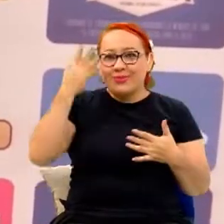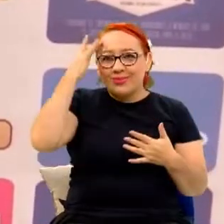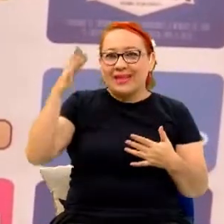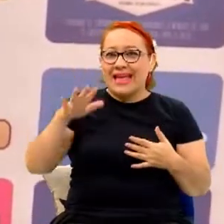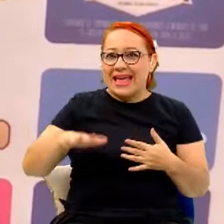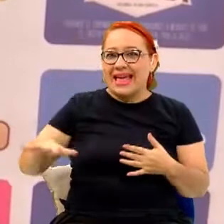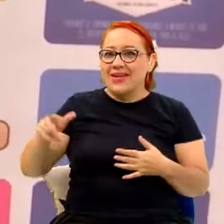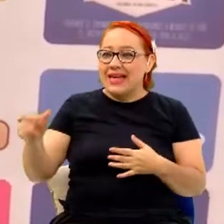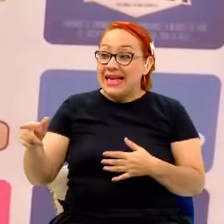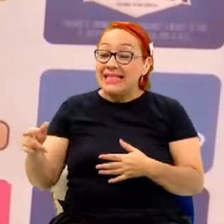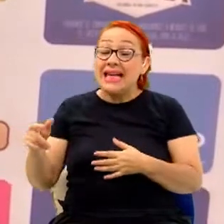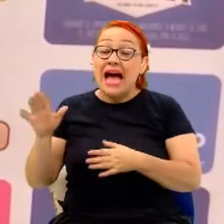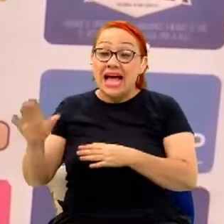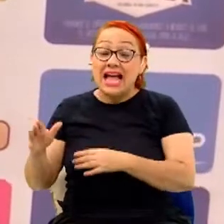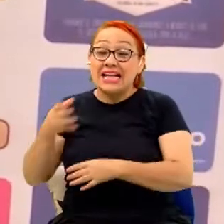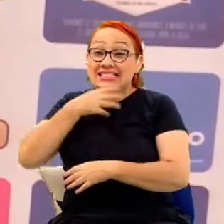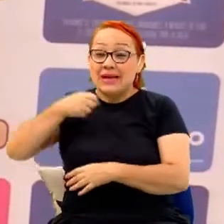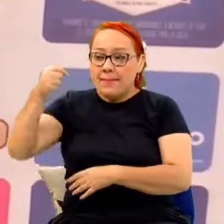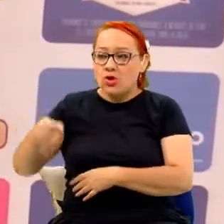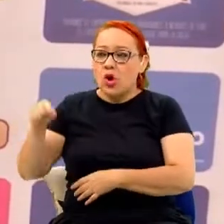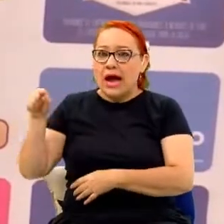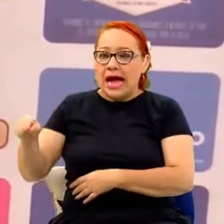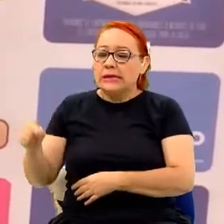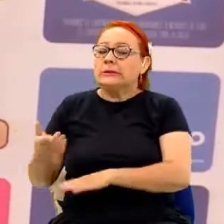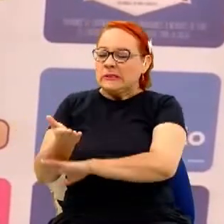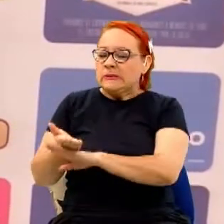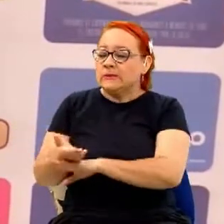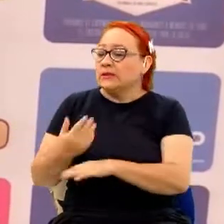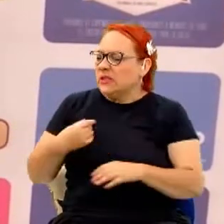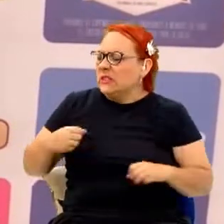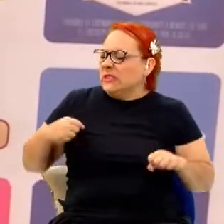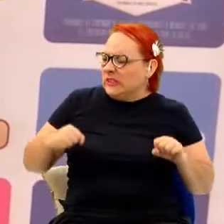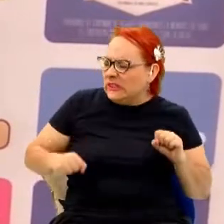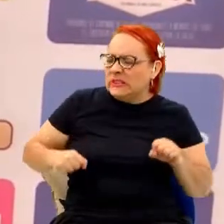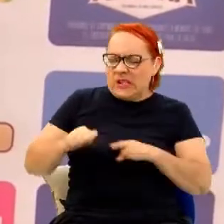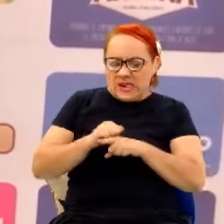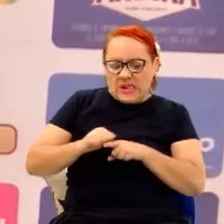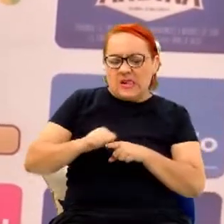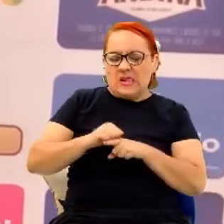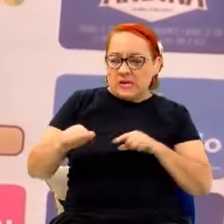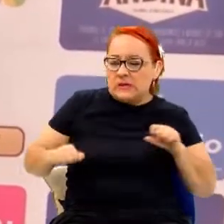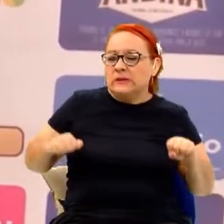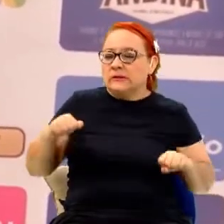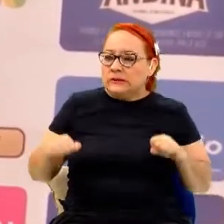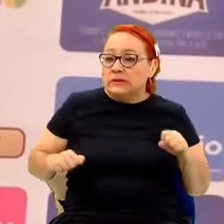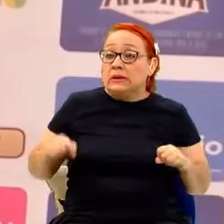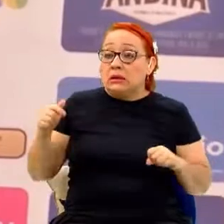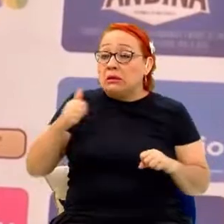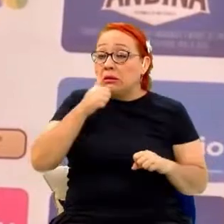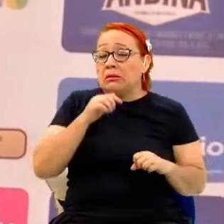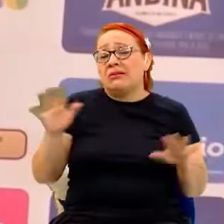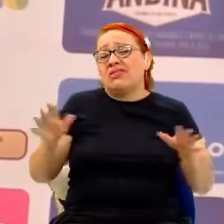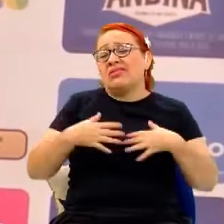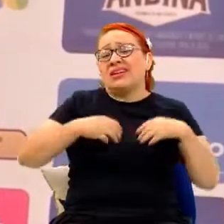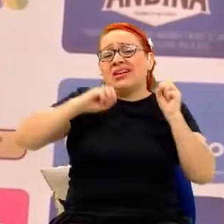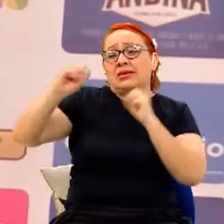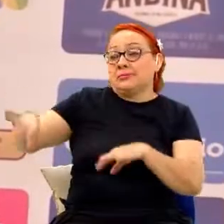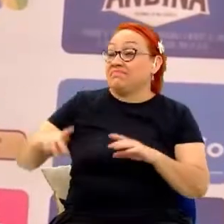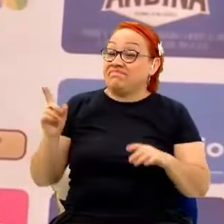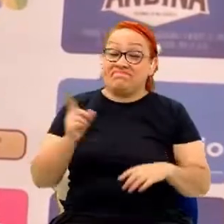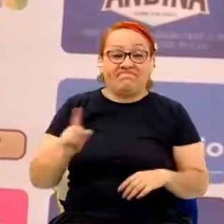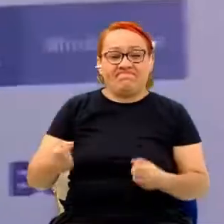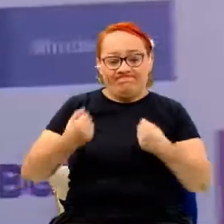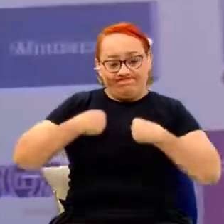la tierra que me enseñó a ser corajuda, que me enseñó a no rendirme, y ahora pues a